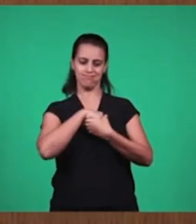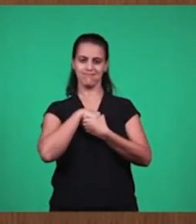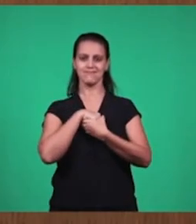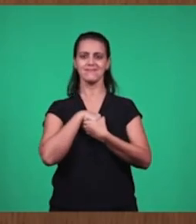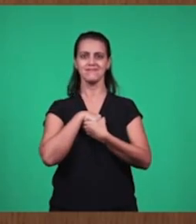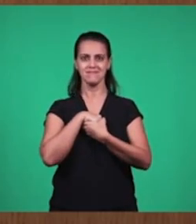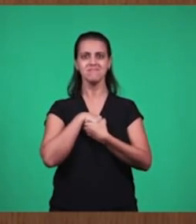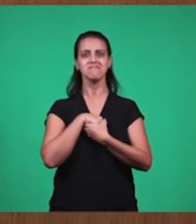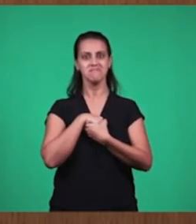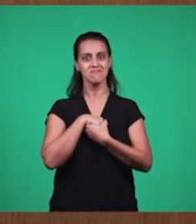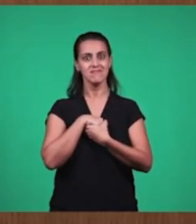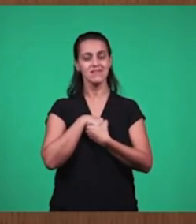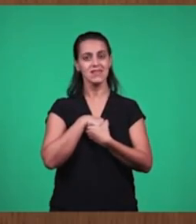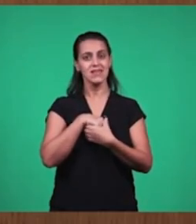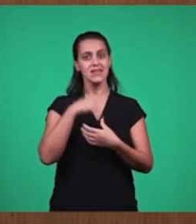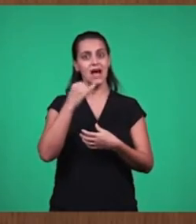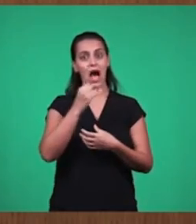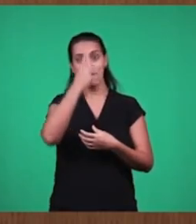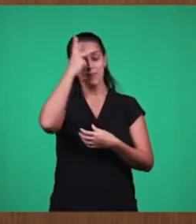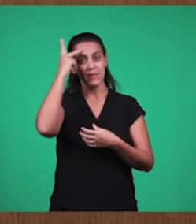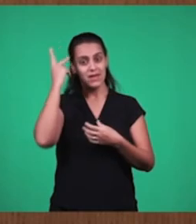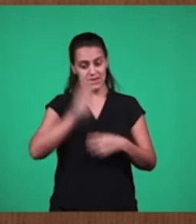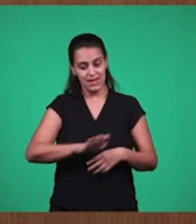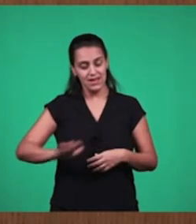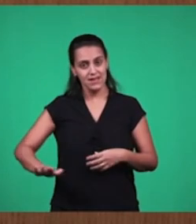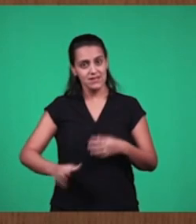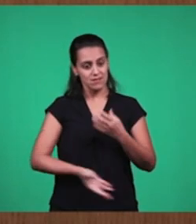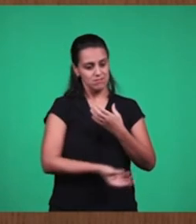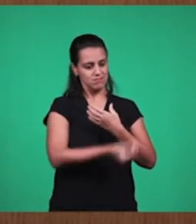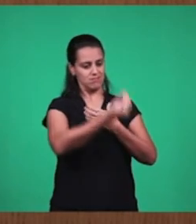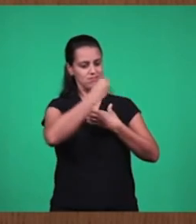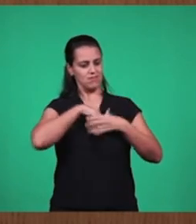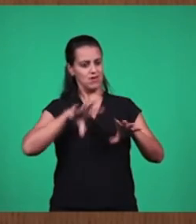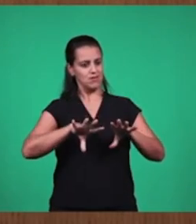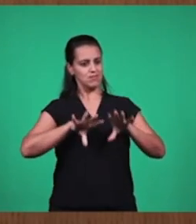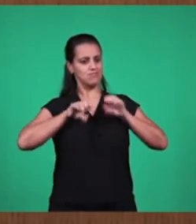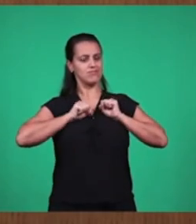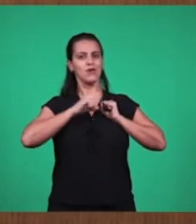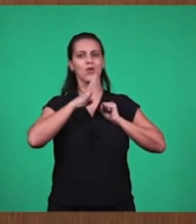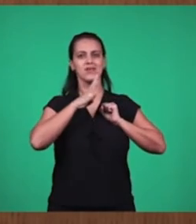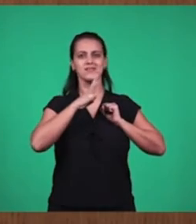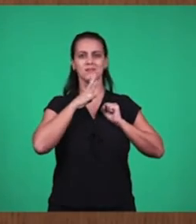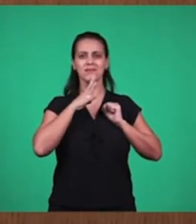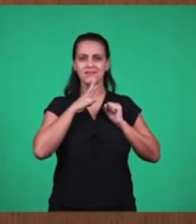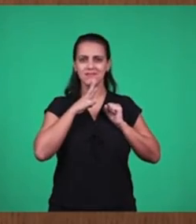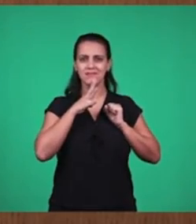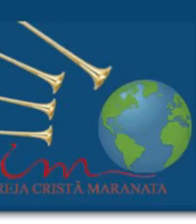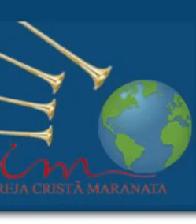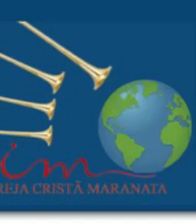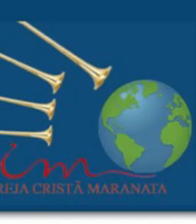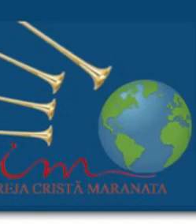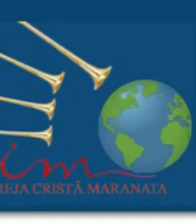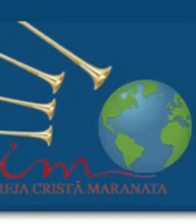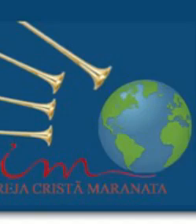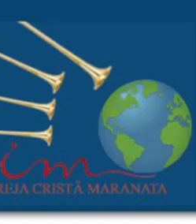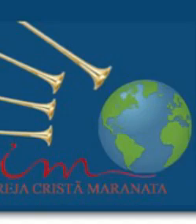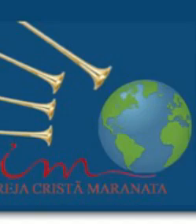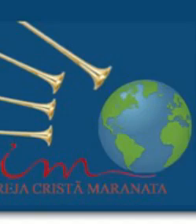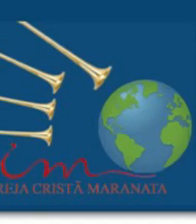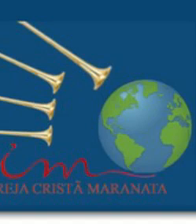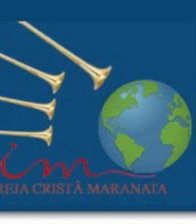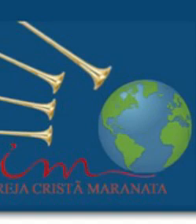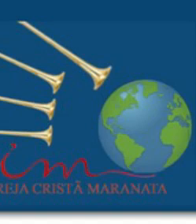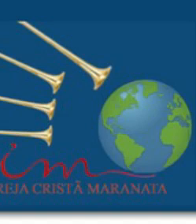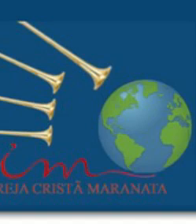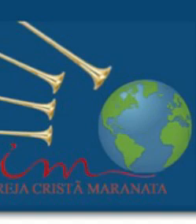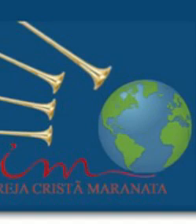intrapsíquicas cuando los niños entonces se interiorizan en los conocimientos, pero es preciso organizar una